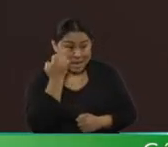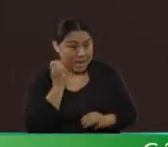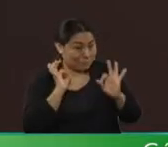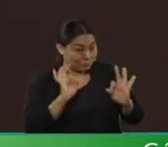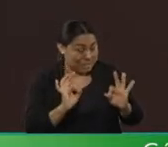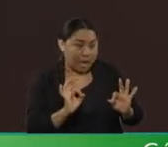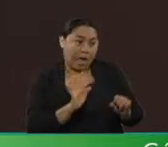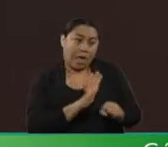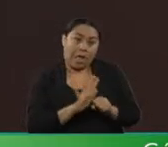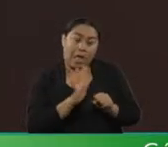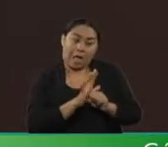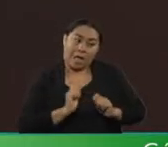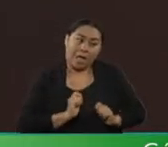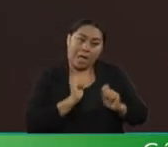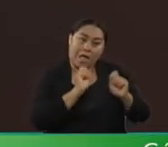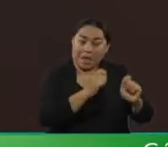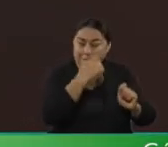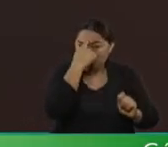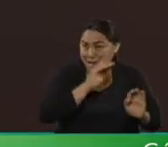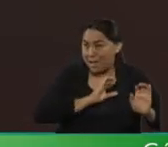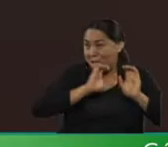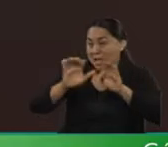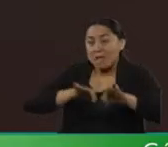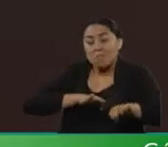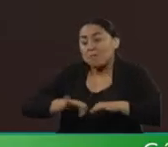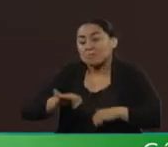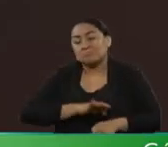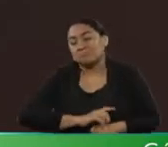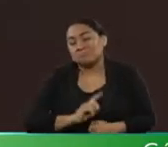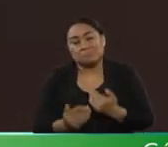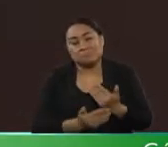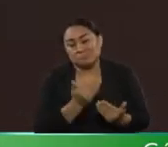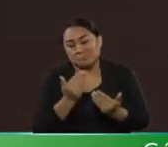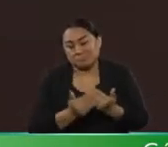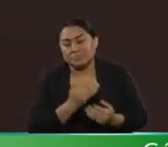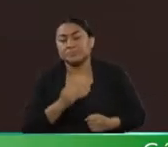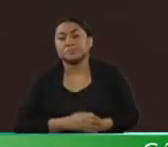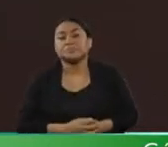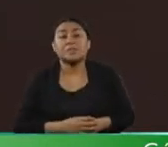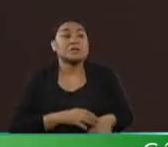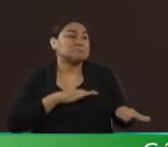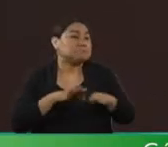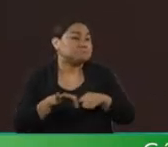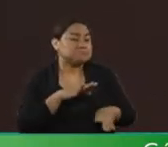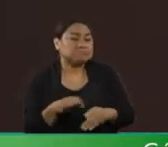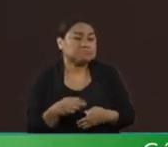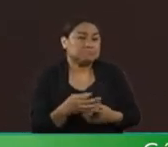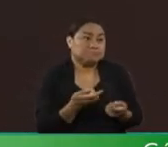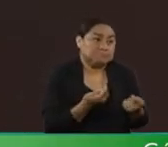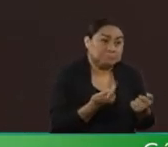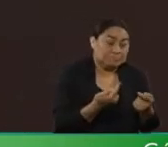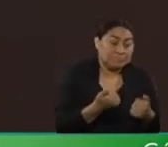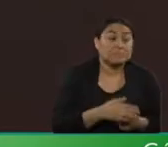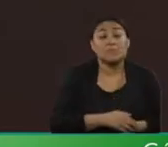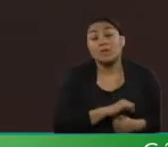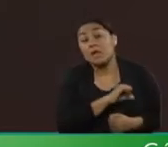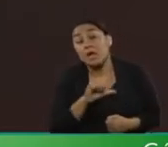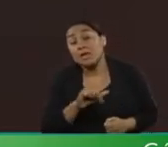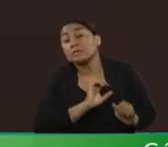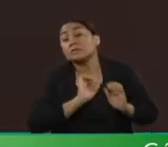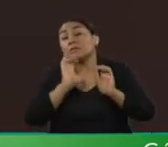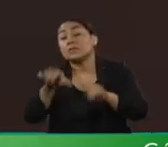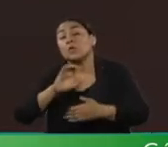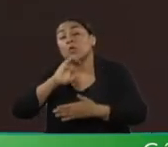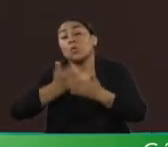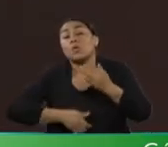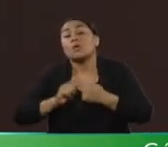jóvenes los requerimientos reales del mercado actual precariedad laboral solo pueden acceder a contratos